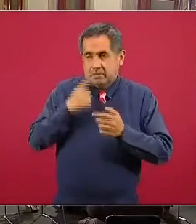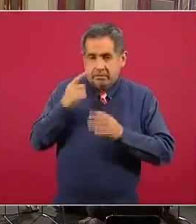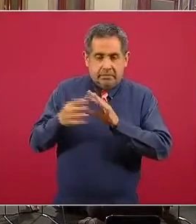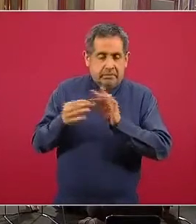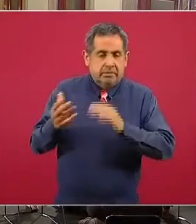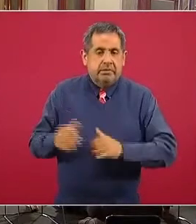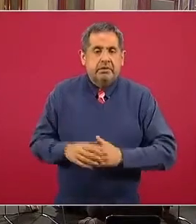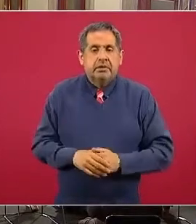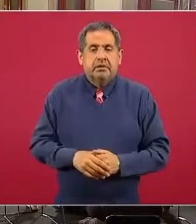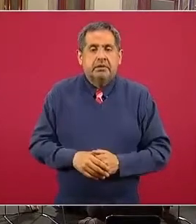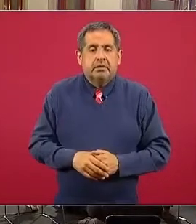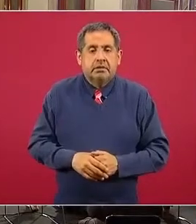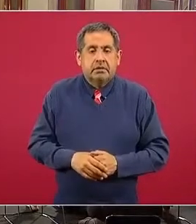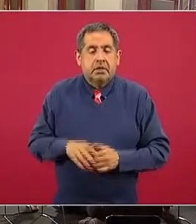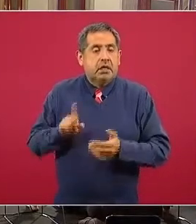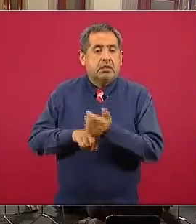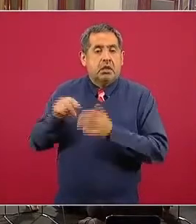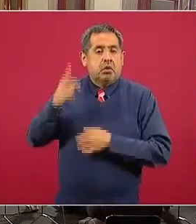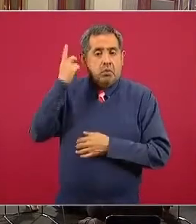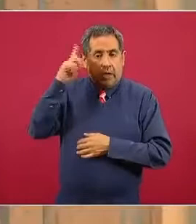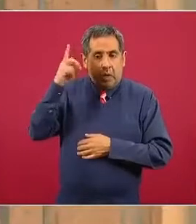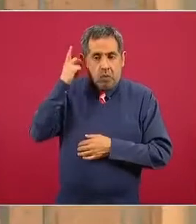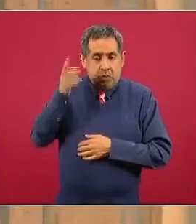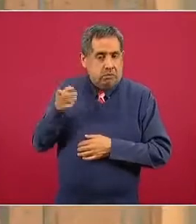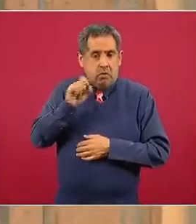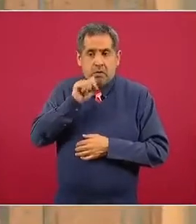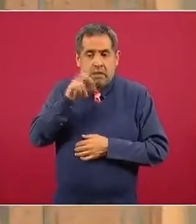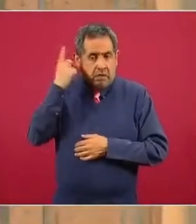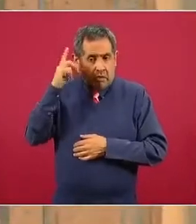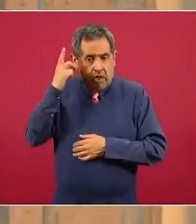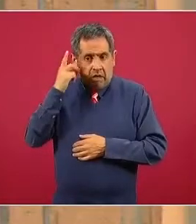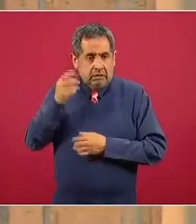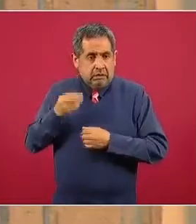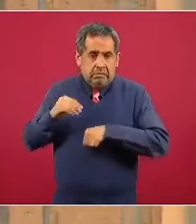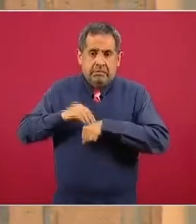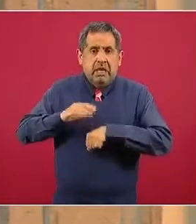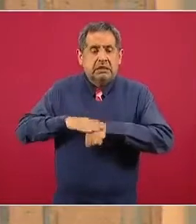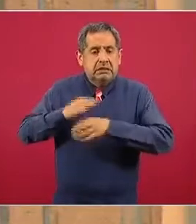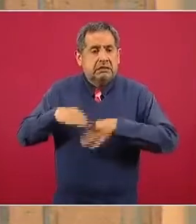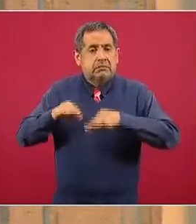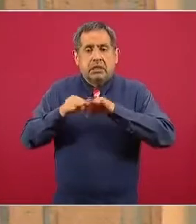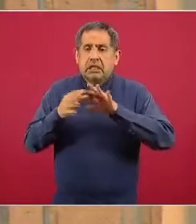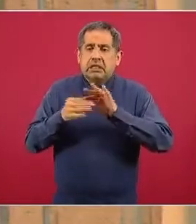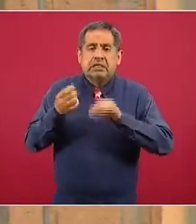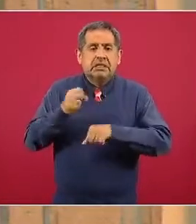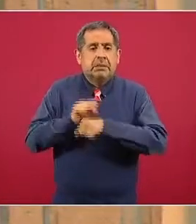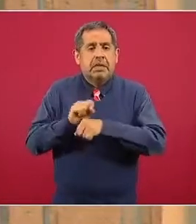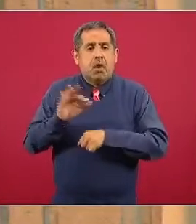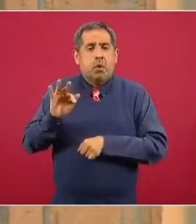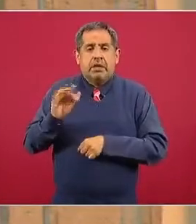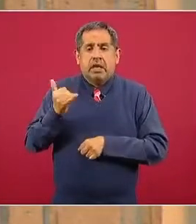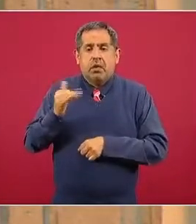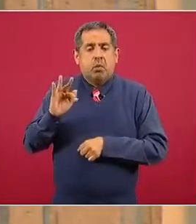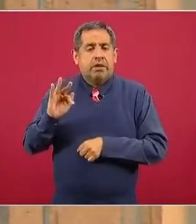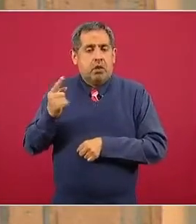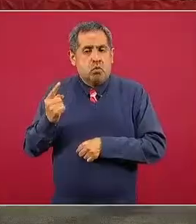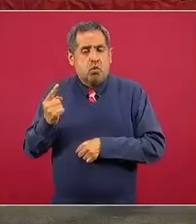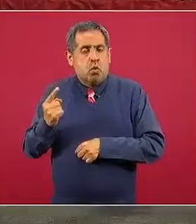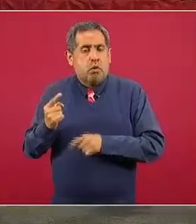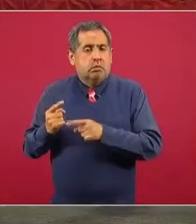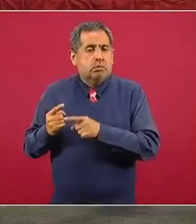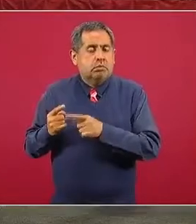estado. Aquí tenemos a Durango. Durango también, un incremento importante de la semana 40 y